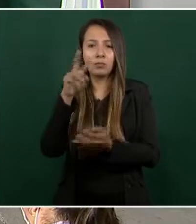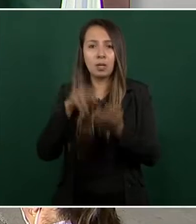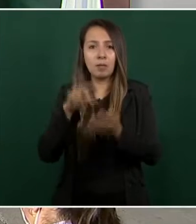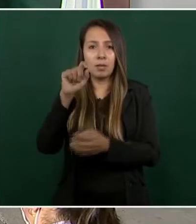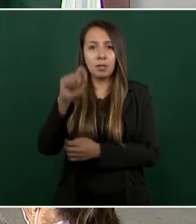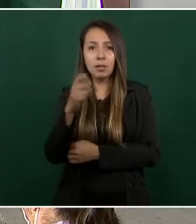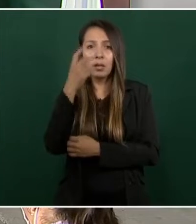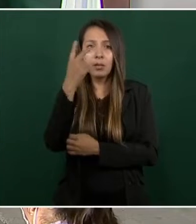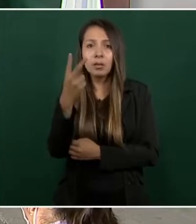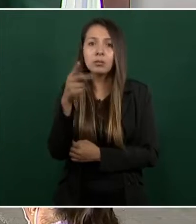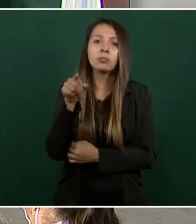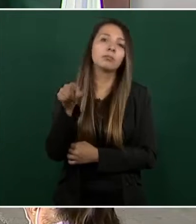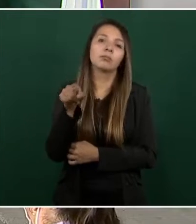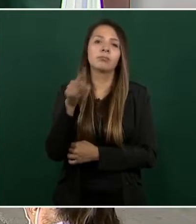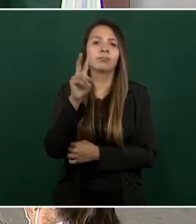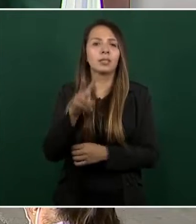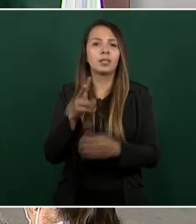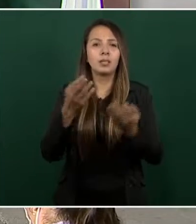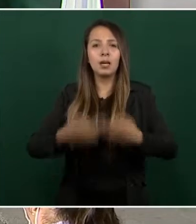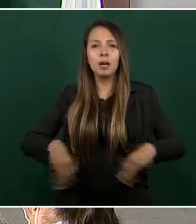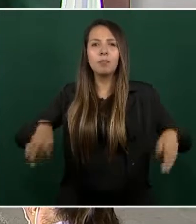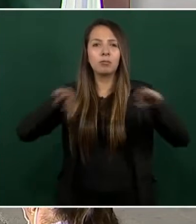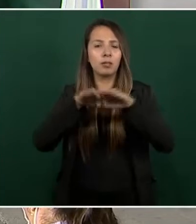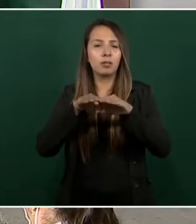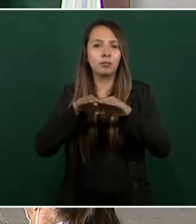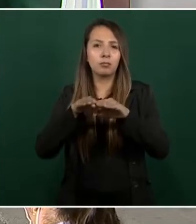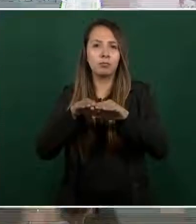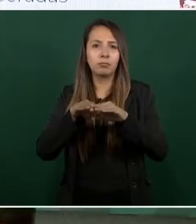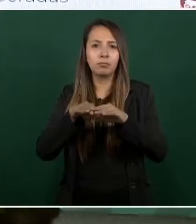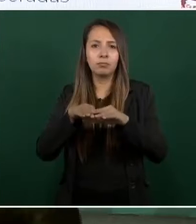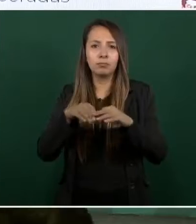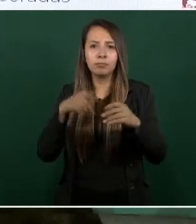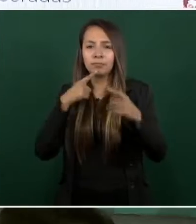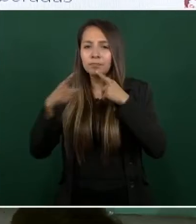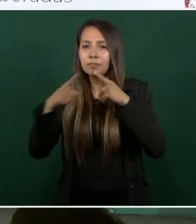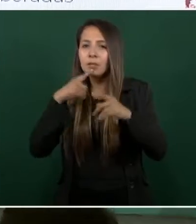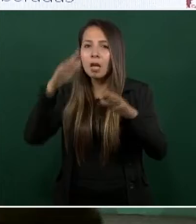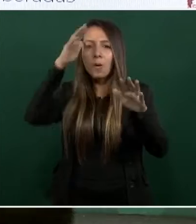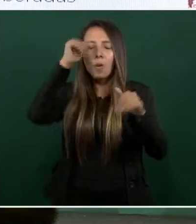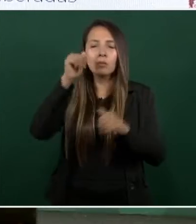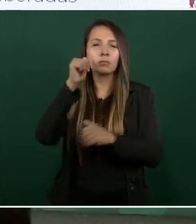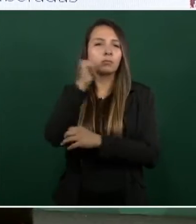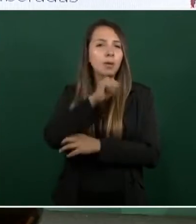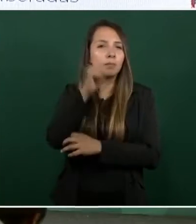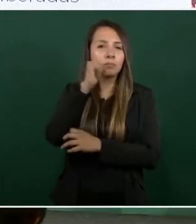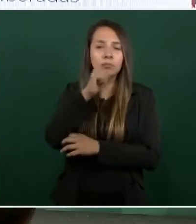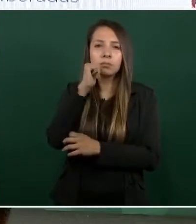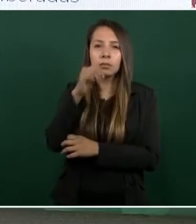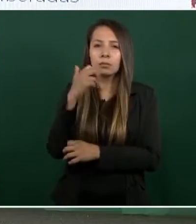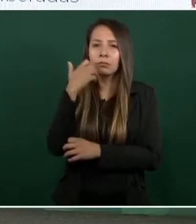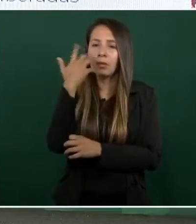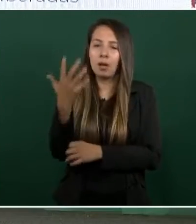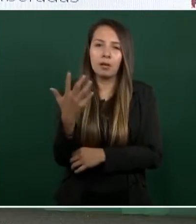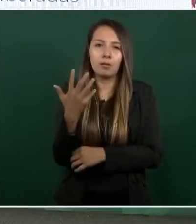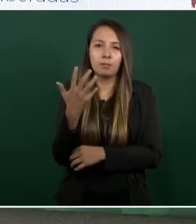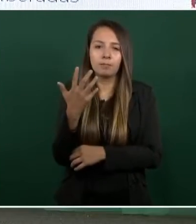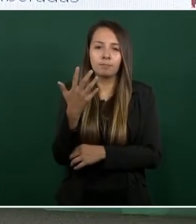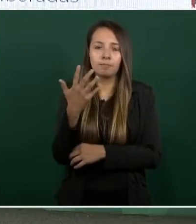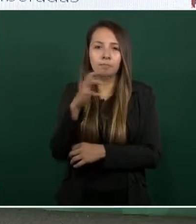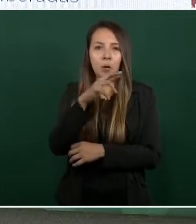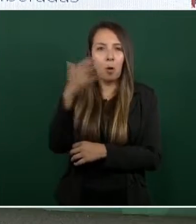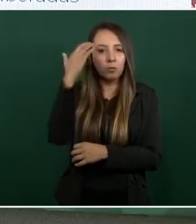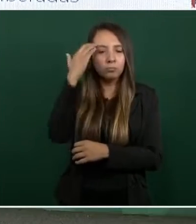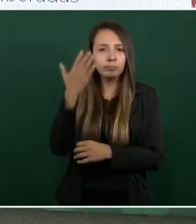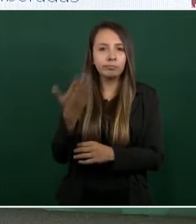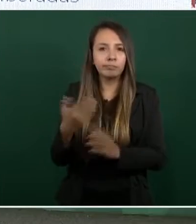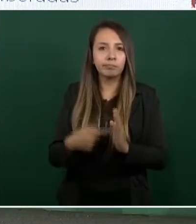de coordinación importante y lo queremos siempre resaltar y llevar nuestros